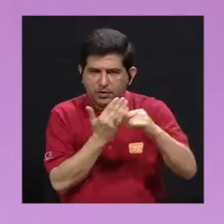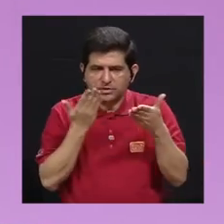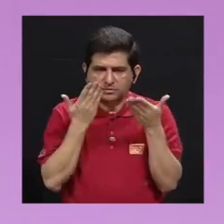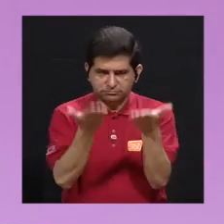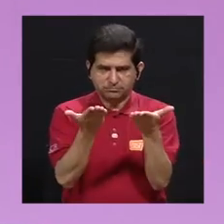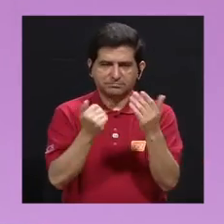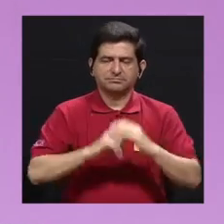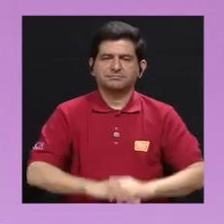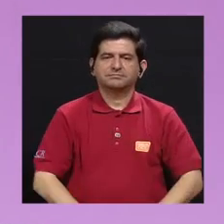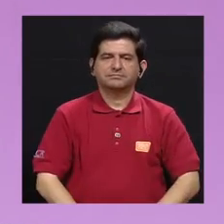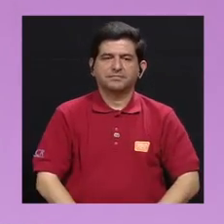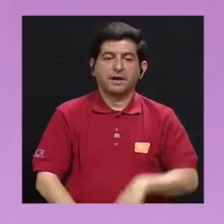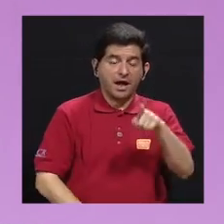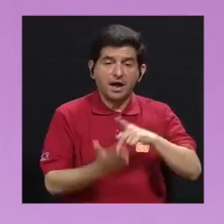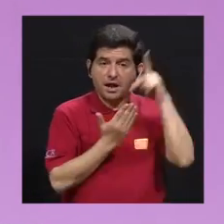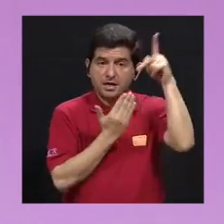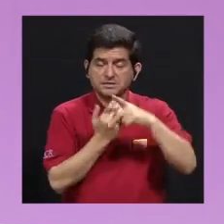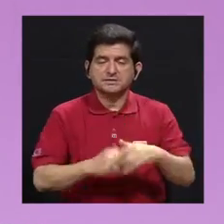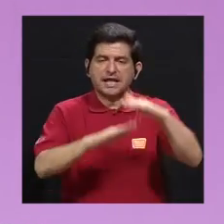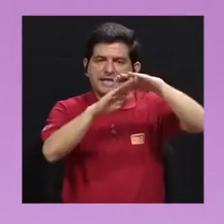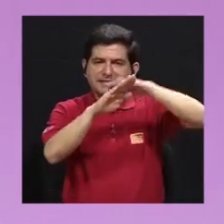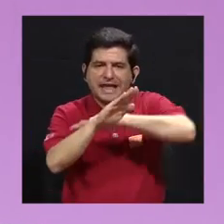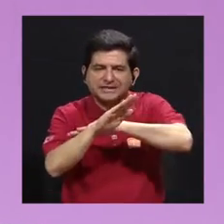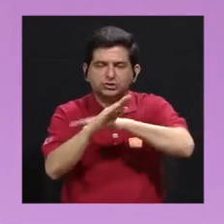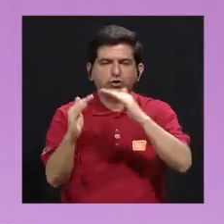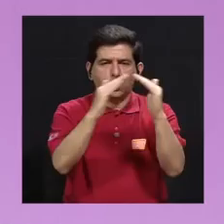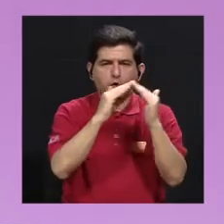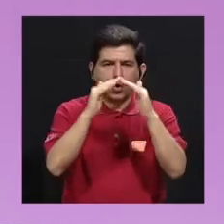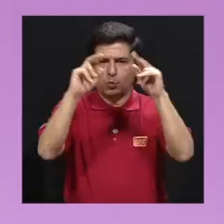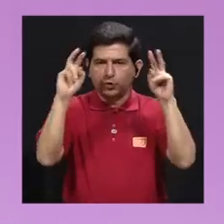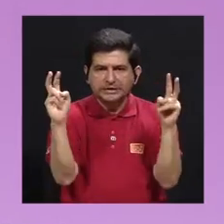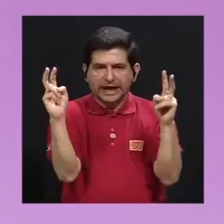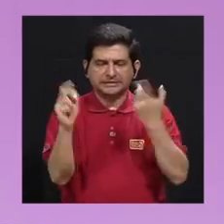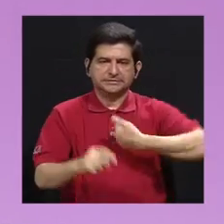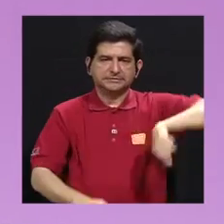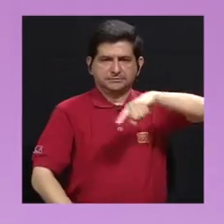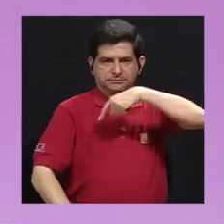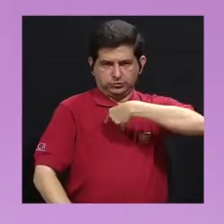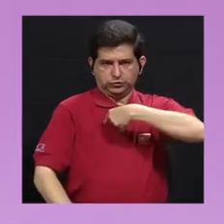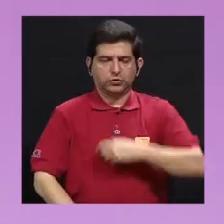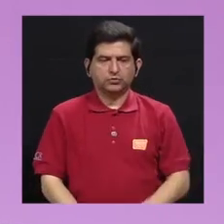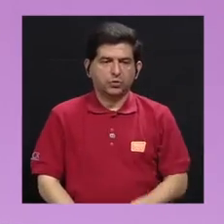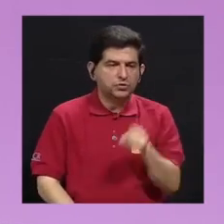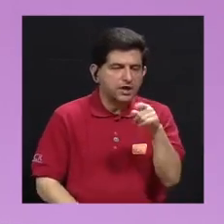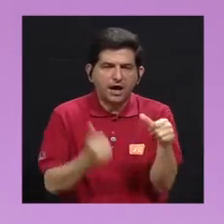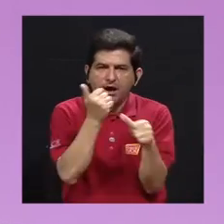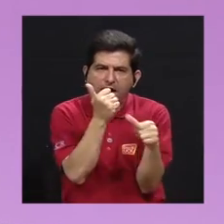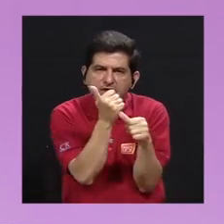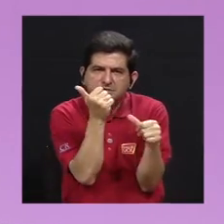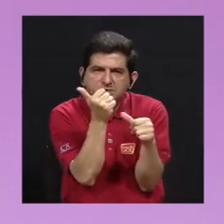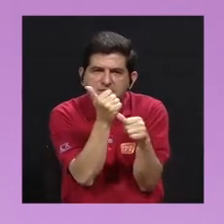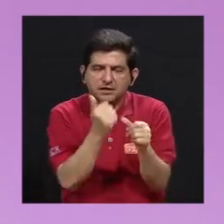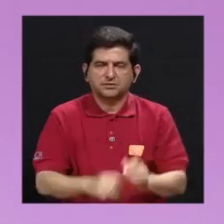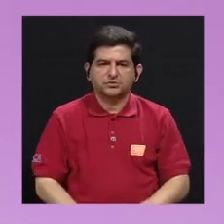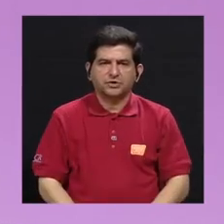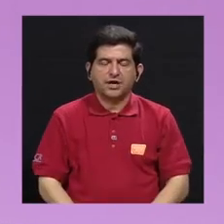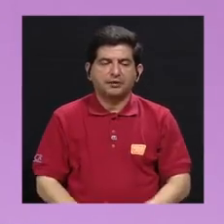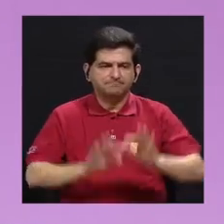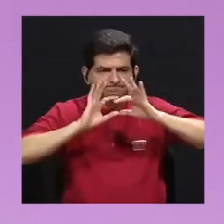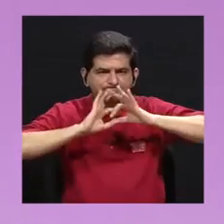proyecto entonces en este programa techo comunidad nosotros en esa asesoría